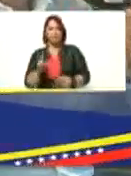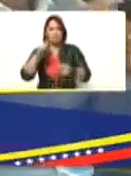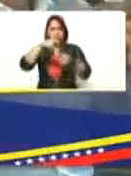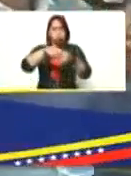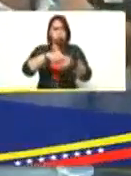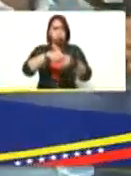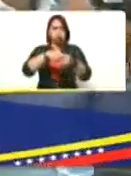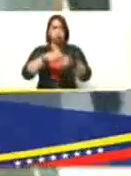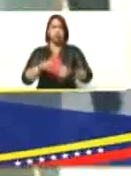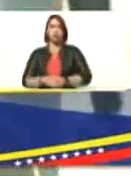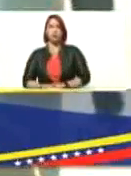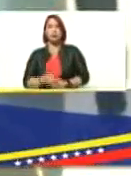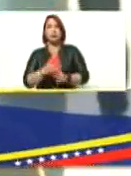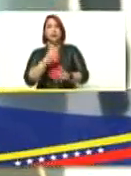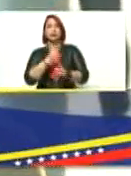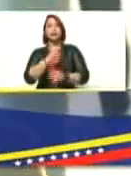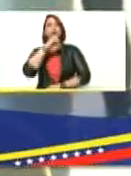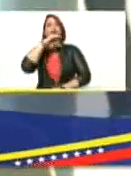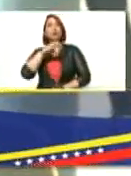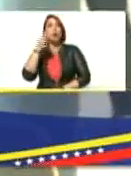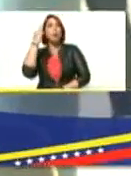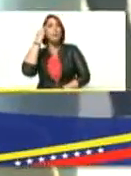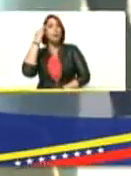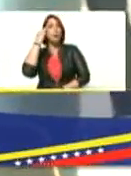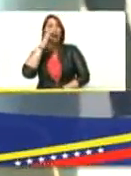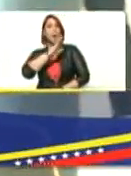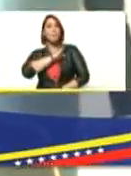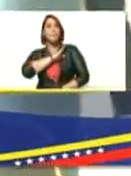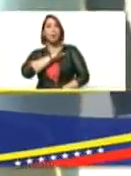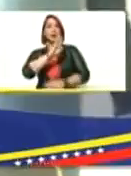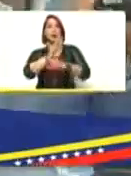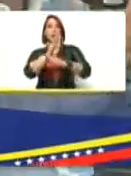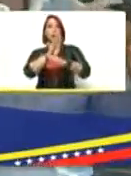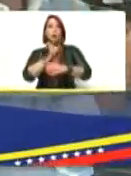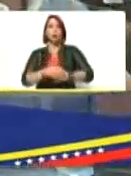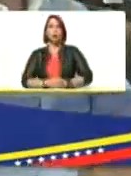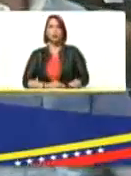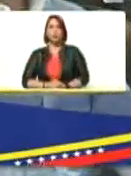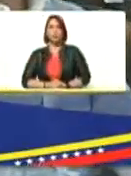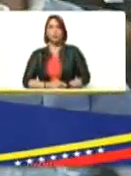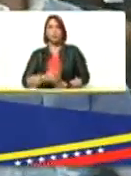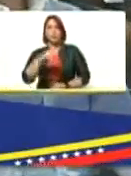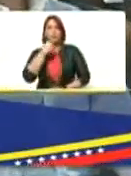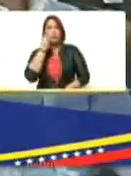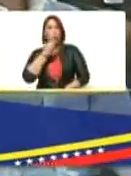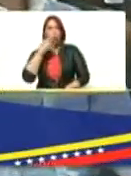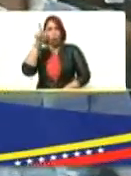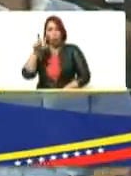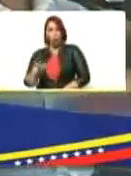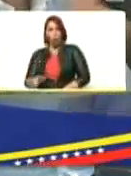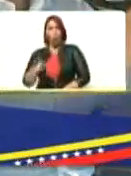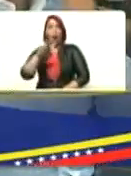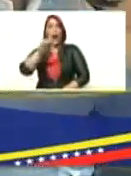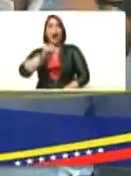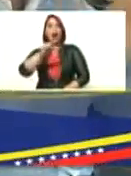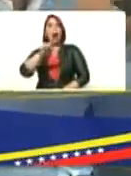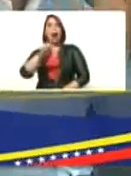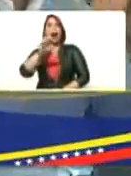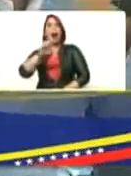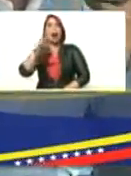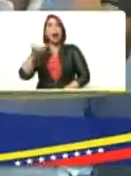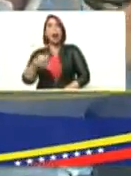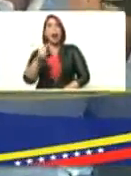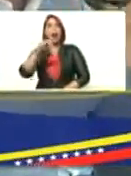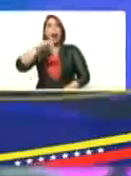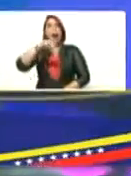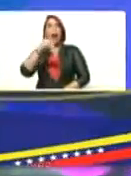Red de Historia, Memoria y Patrimonio. Al joven historiador Alejandro López, presidente del Centro de Estudios